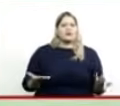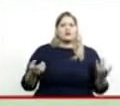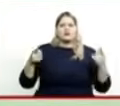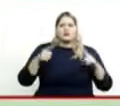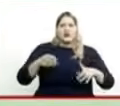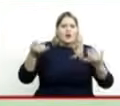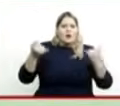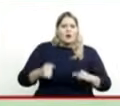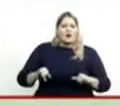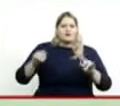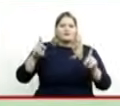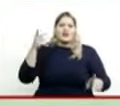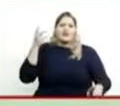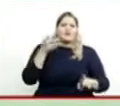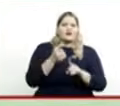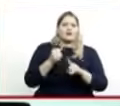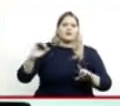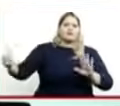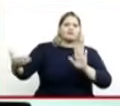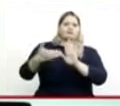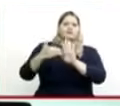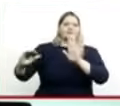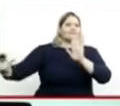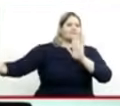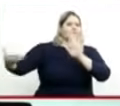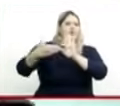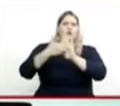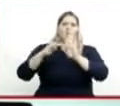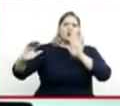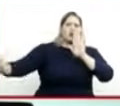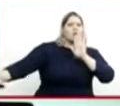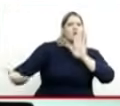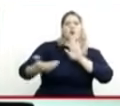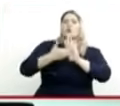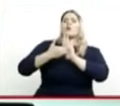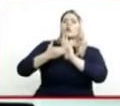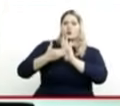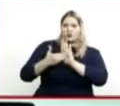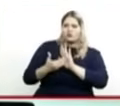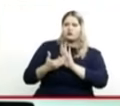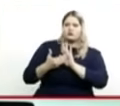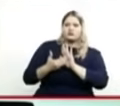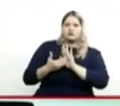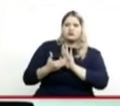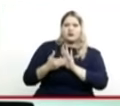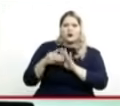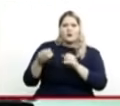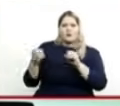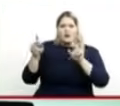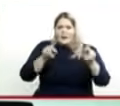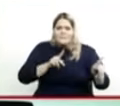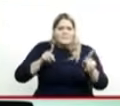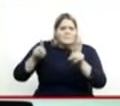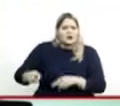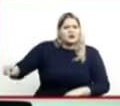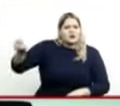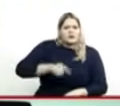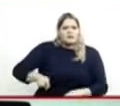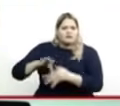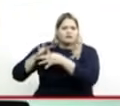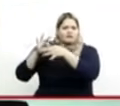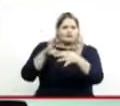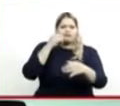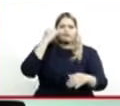de desestabilización y los intentos de nueva traición que tejen los conservadores y sus aliados